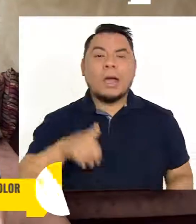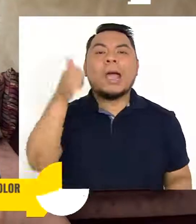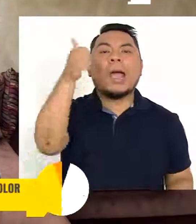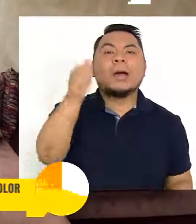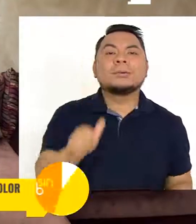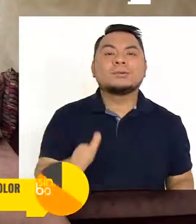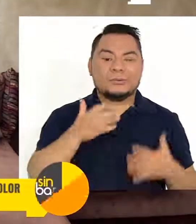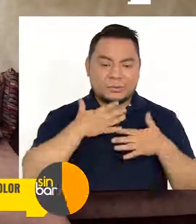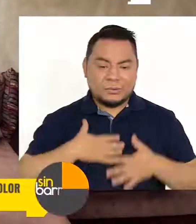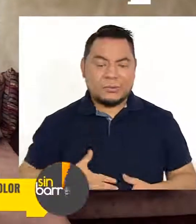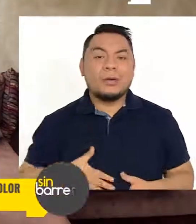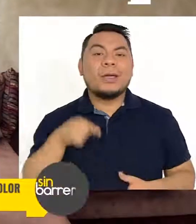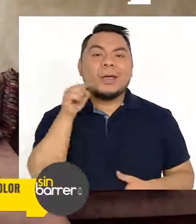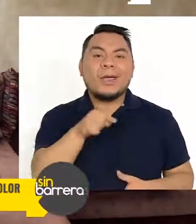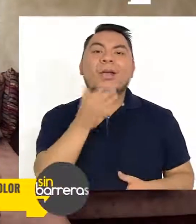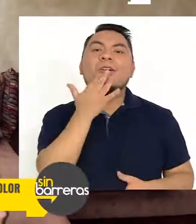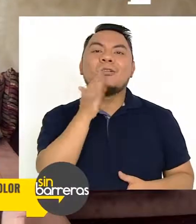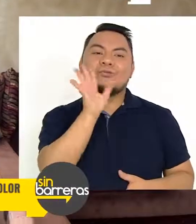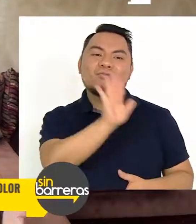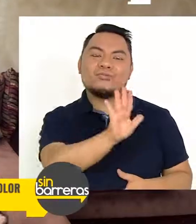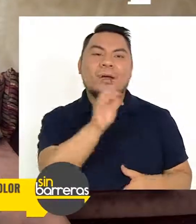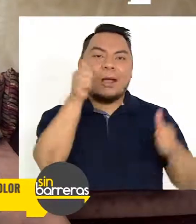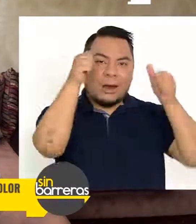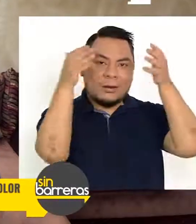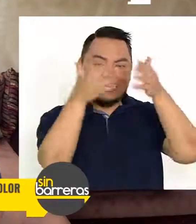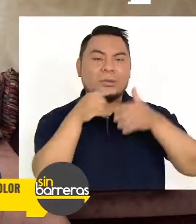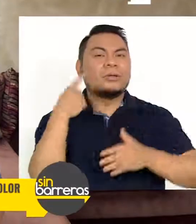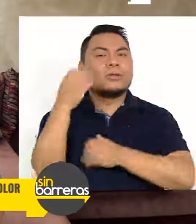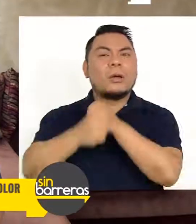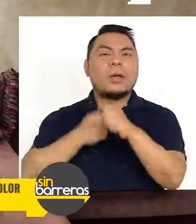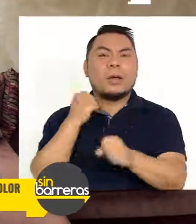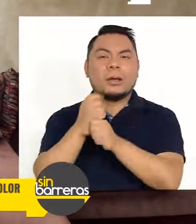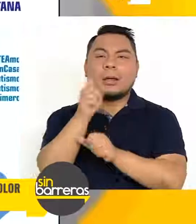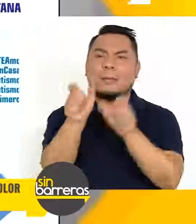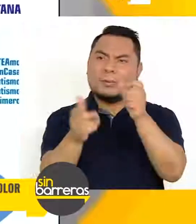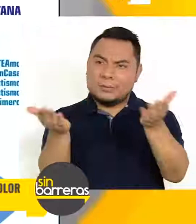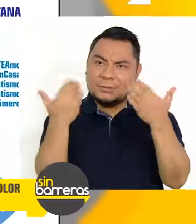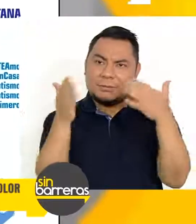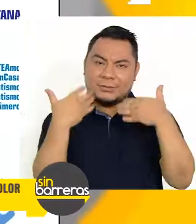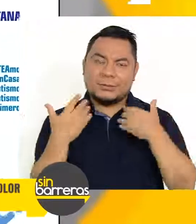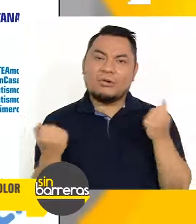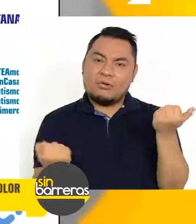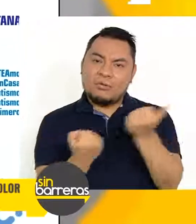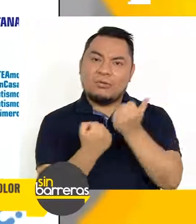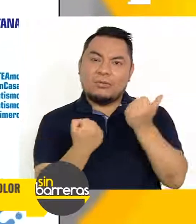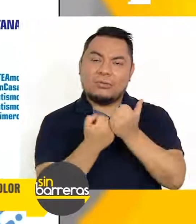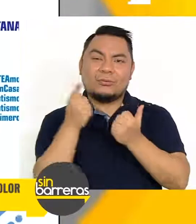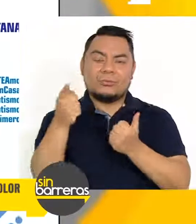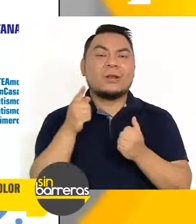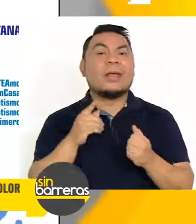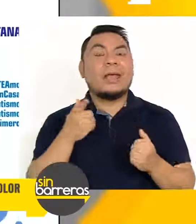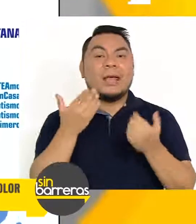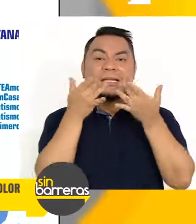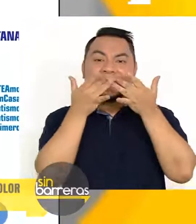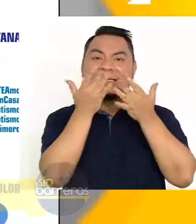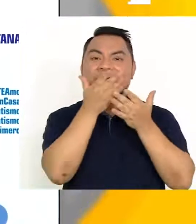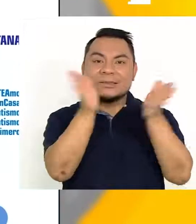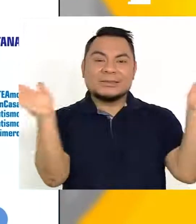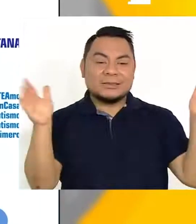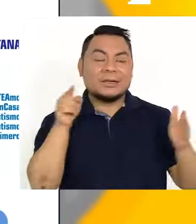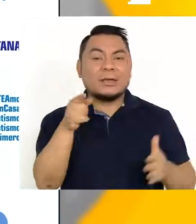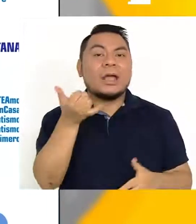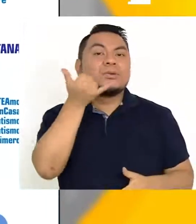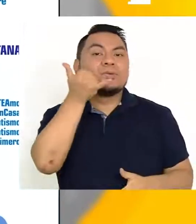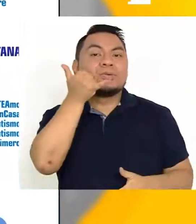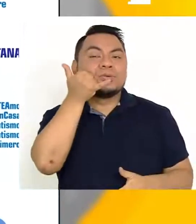es el color del autismo y todos los años les pedimos a las personas acompañarnos este día, saliendo a sus ventanas, prendiendo